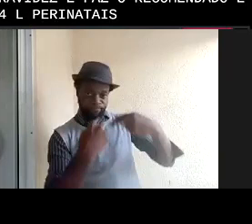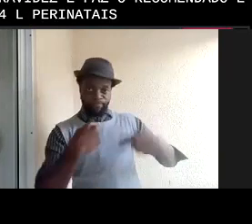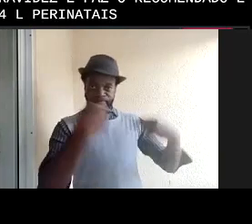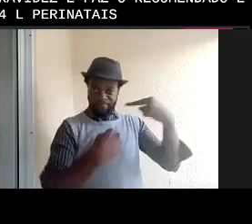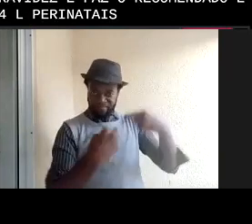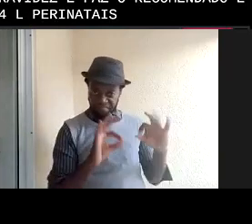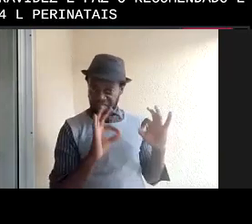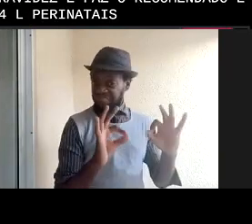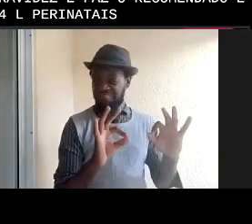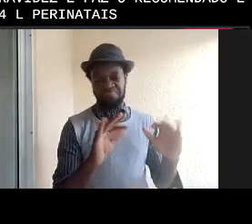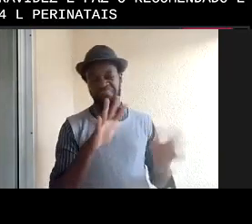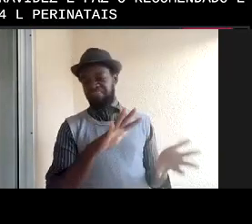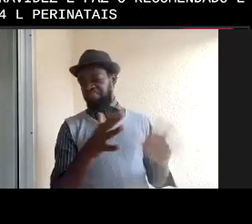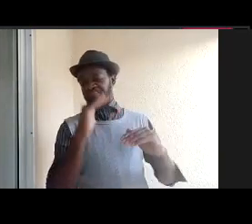salud